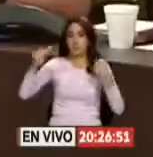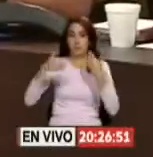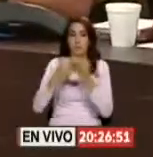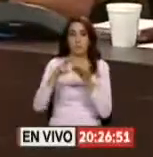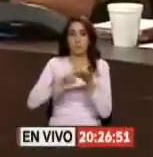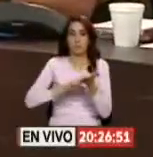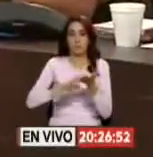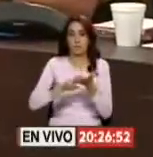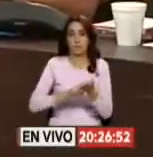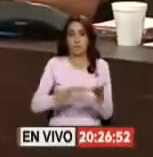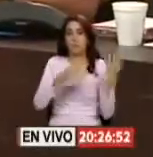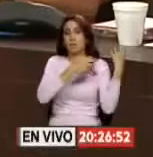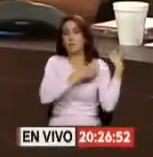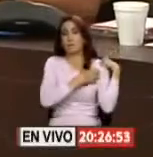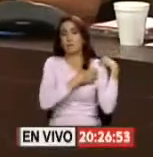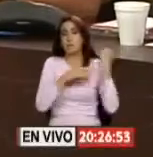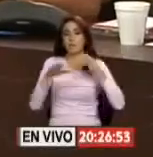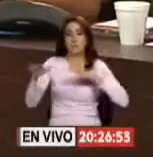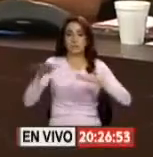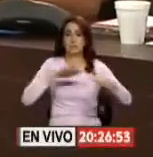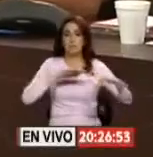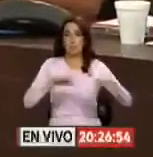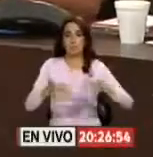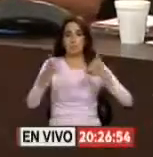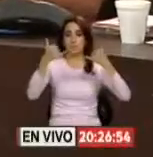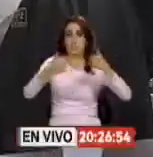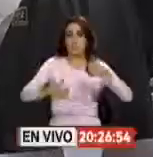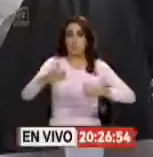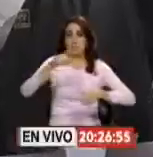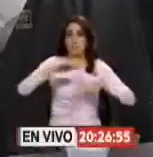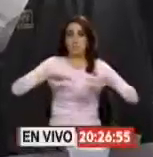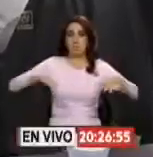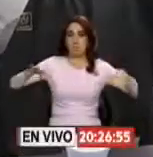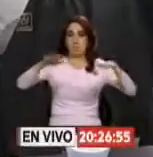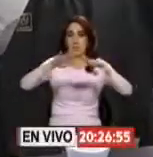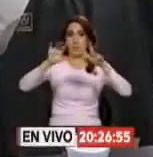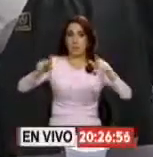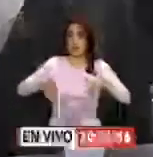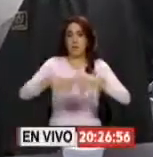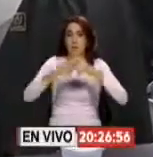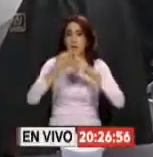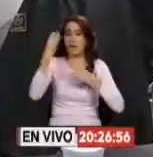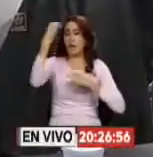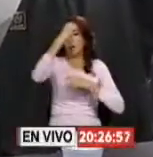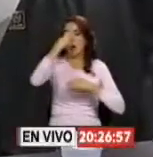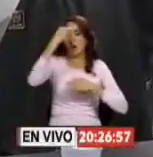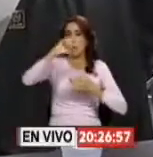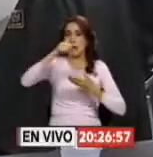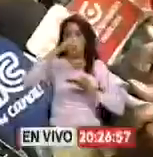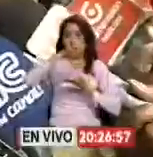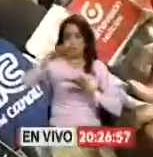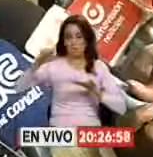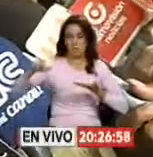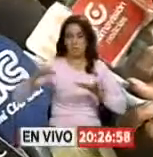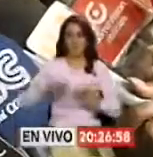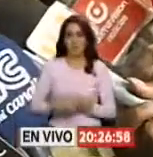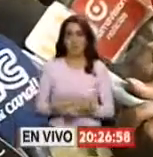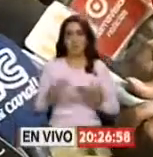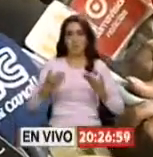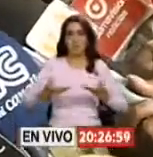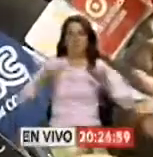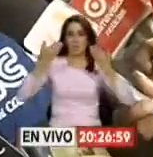coordinar acciones que garanticen la seguridad el día de las elecciones. Se conectaron por videoconferencia con otras provincias. Y darle también